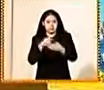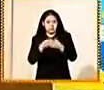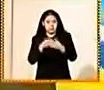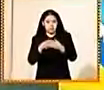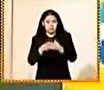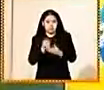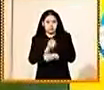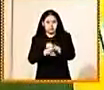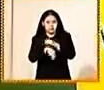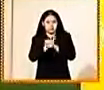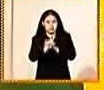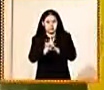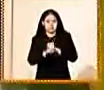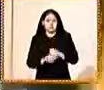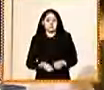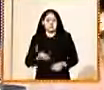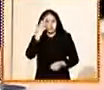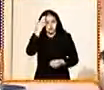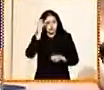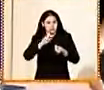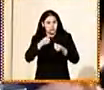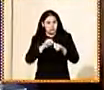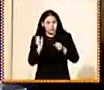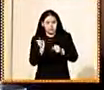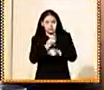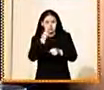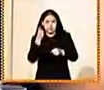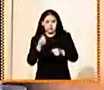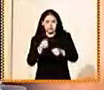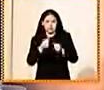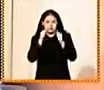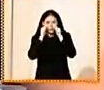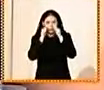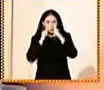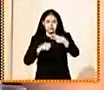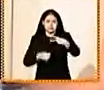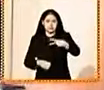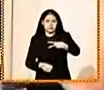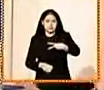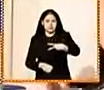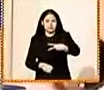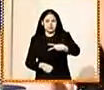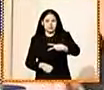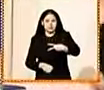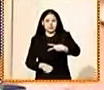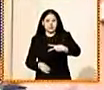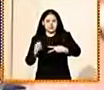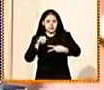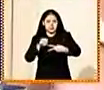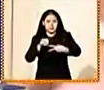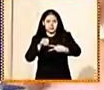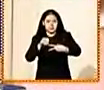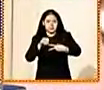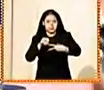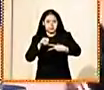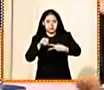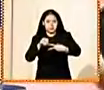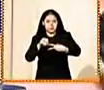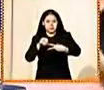dinero con premiados. Conoceremos el primer número favorecido, su primer dígito. 0, siguiente